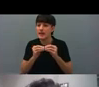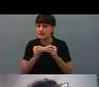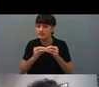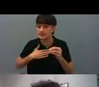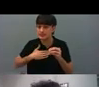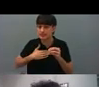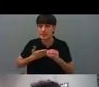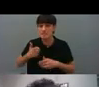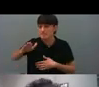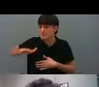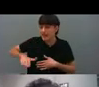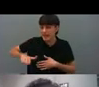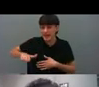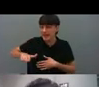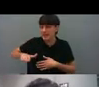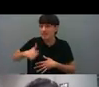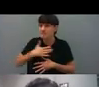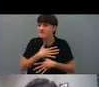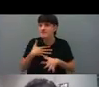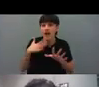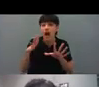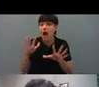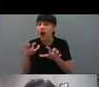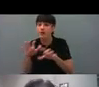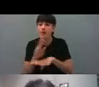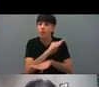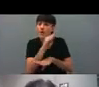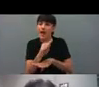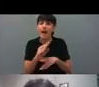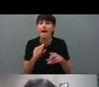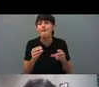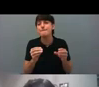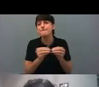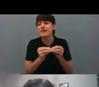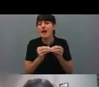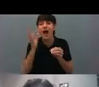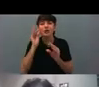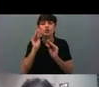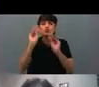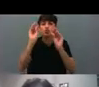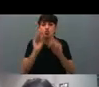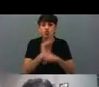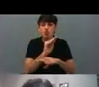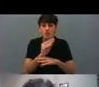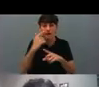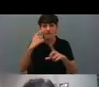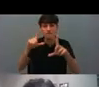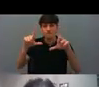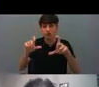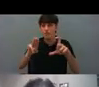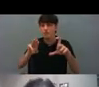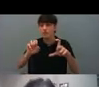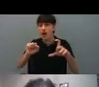han querido y han aprendido a cuidar de su prima. En una de las fotos podéis ver a Paula con